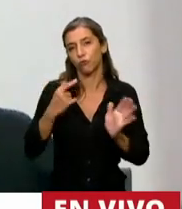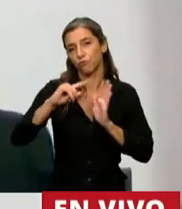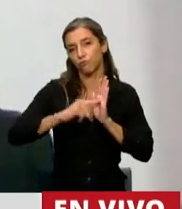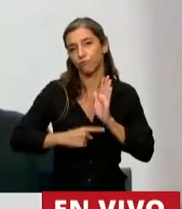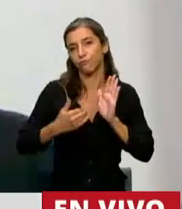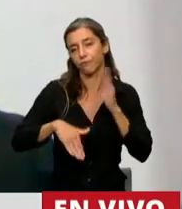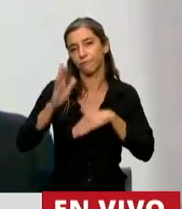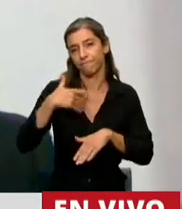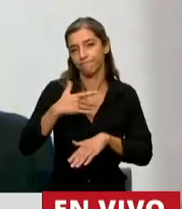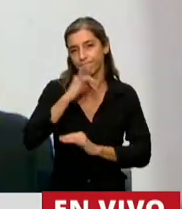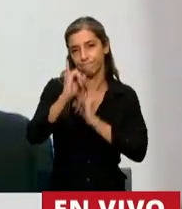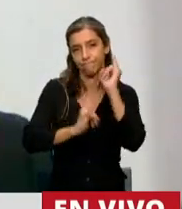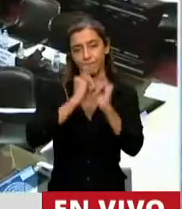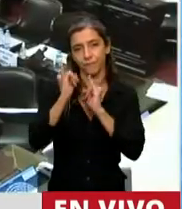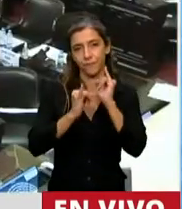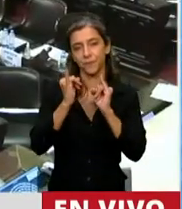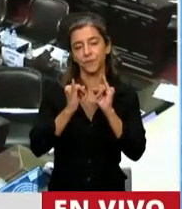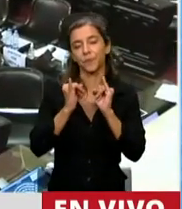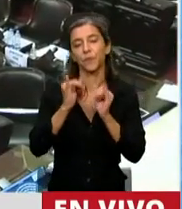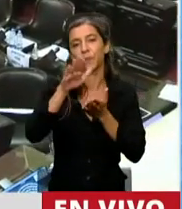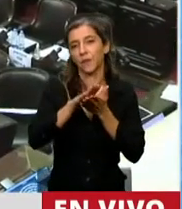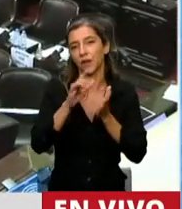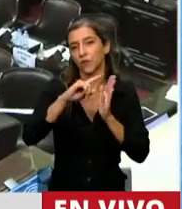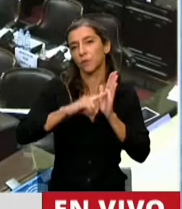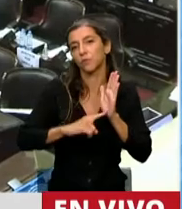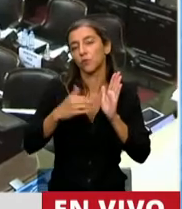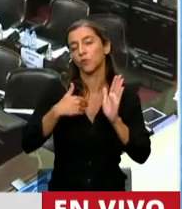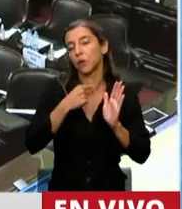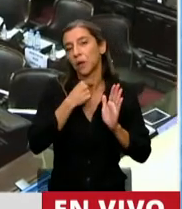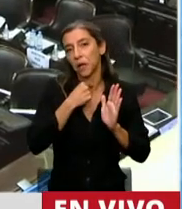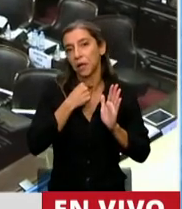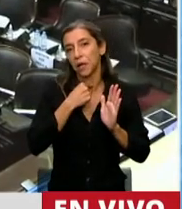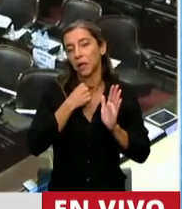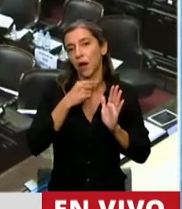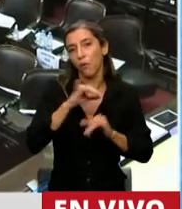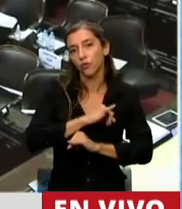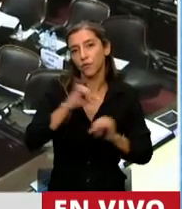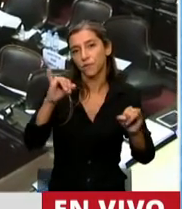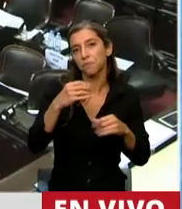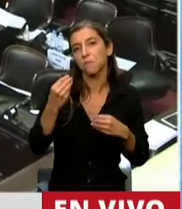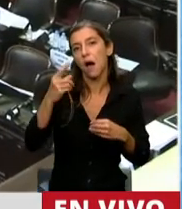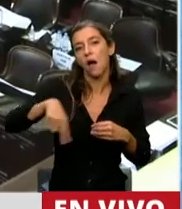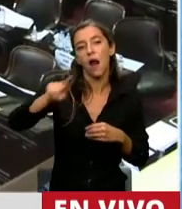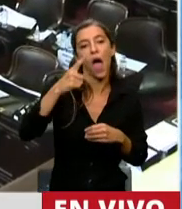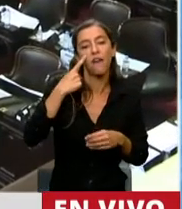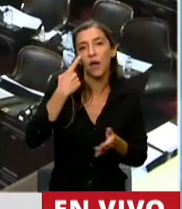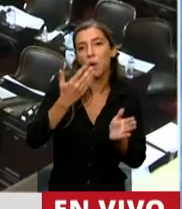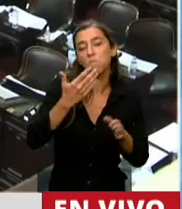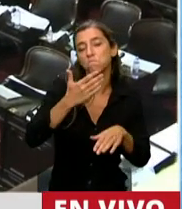aspectos que quisiéramos destacar o más bien consultar y proponer también.